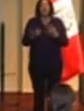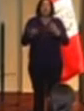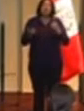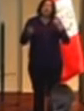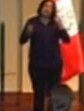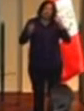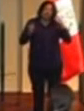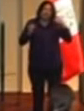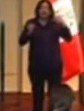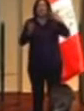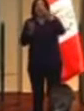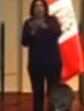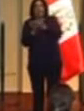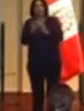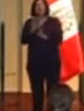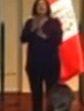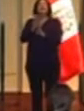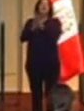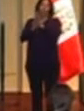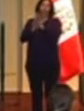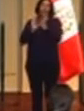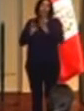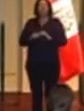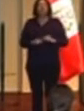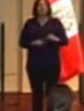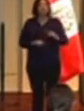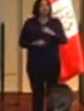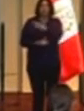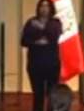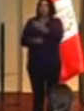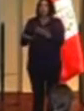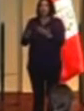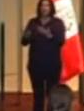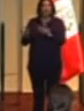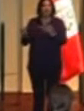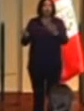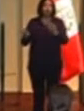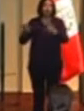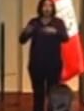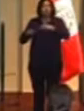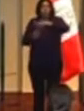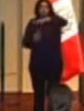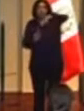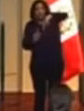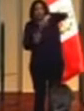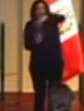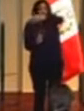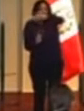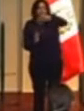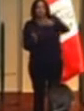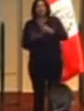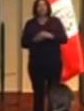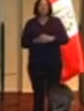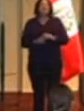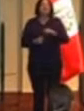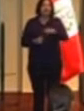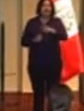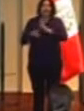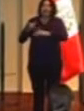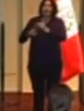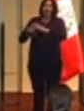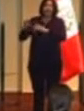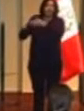coadyuvar en el desarrollo, porque, claro, el señor Hunskov tiene varios negocios en el entorno y estas